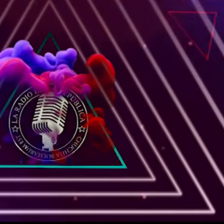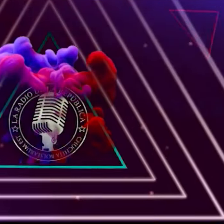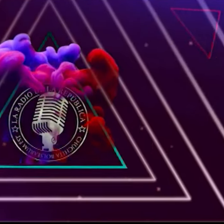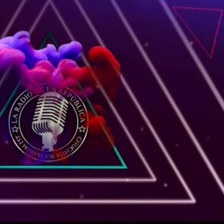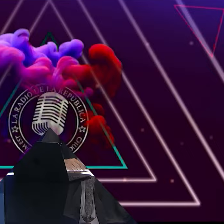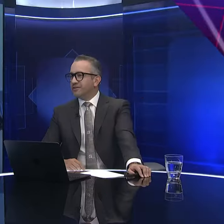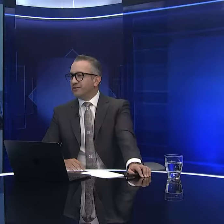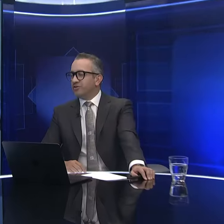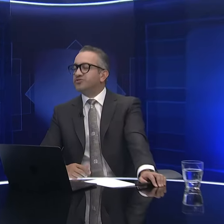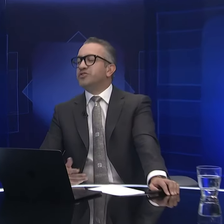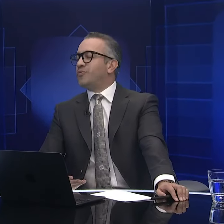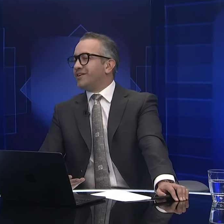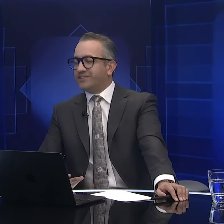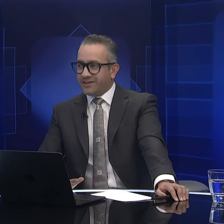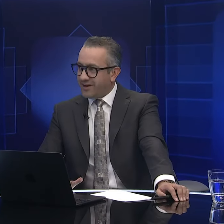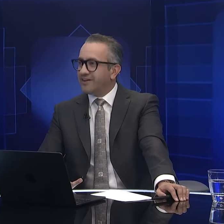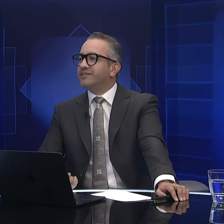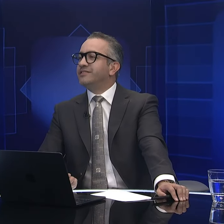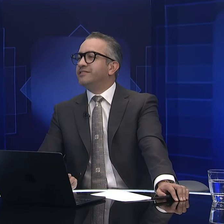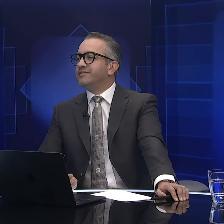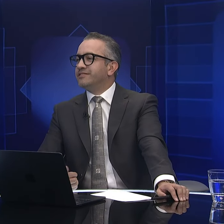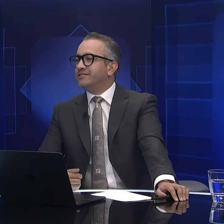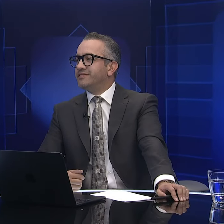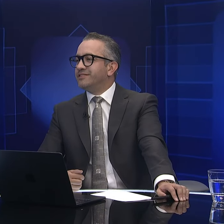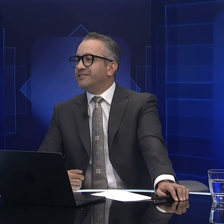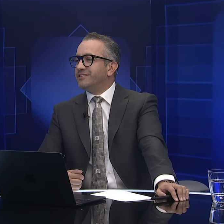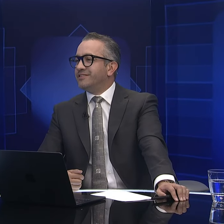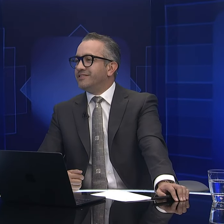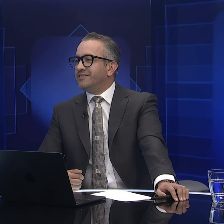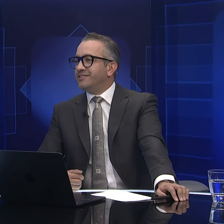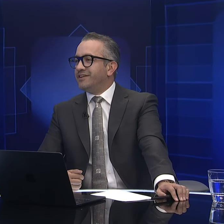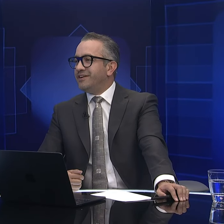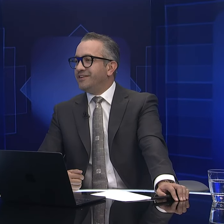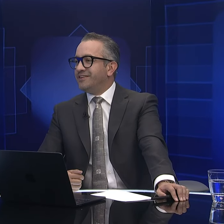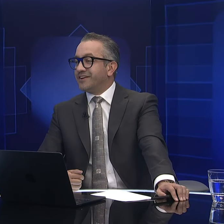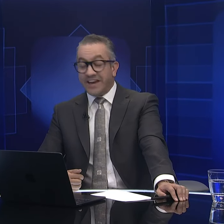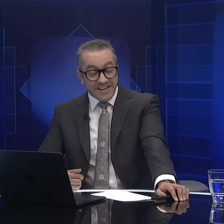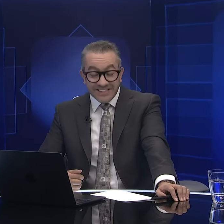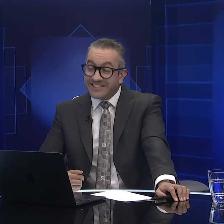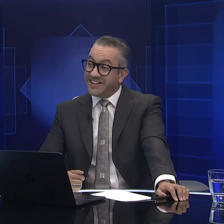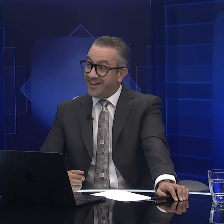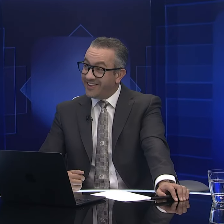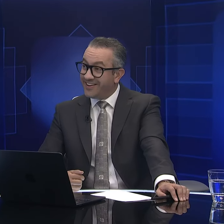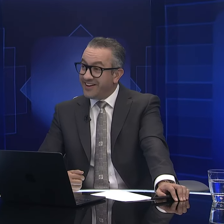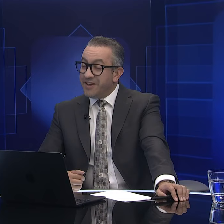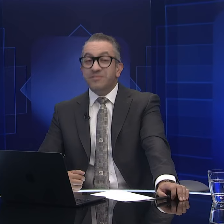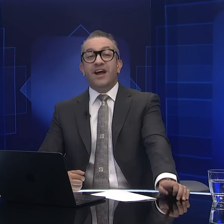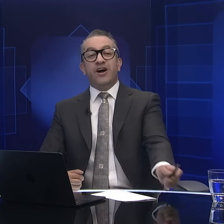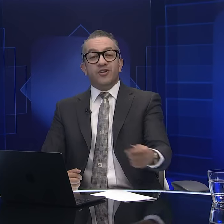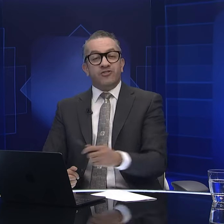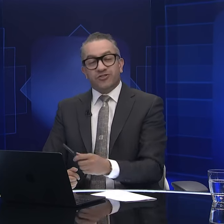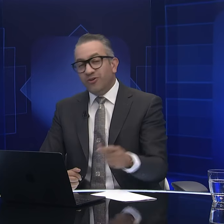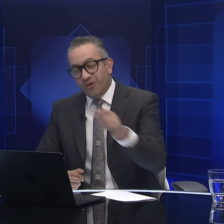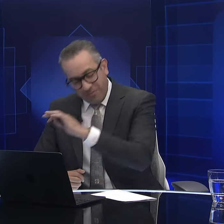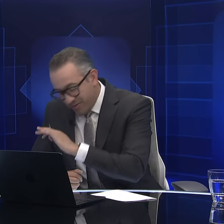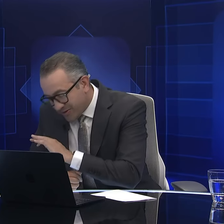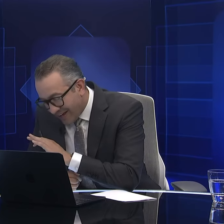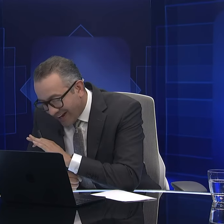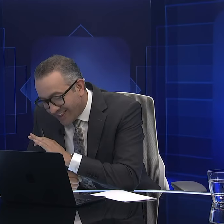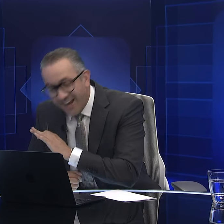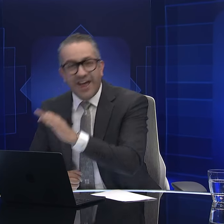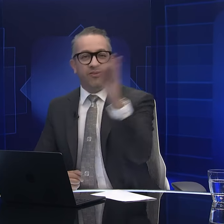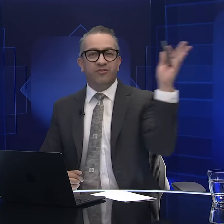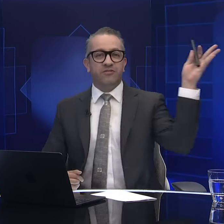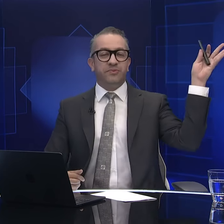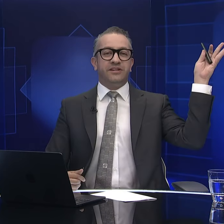72360 no Qué necesidad gey necesidad Mira no solo Vamos a